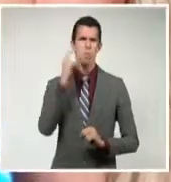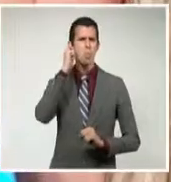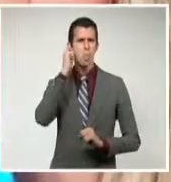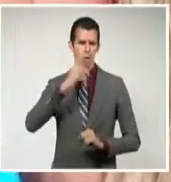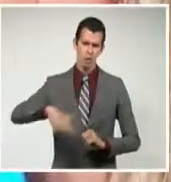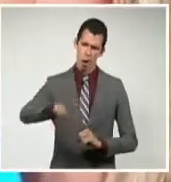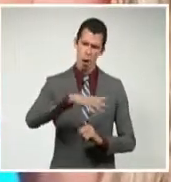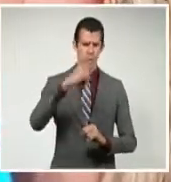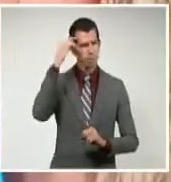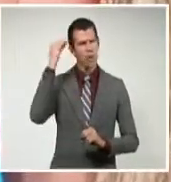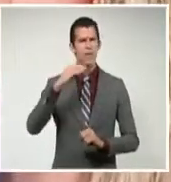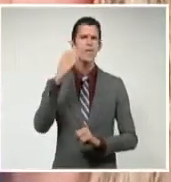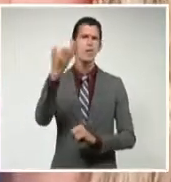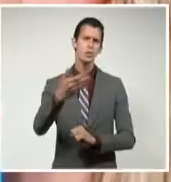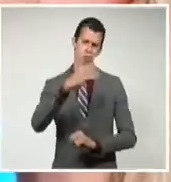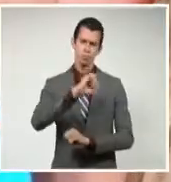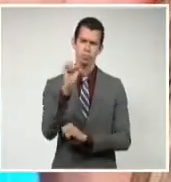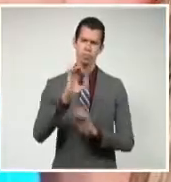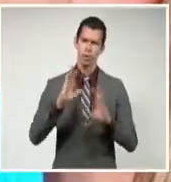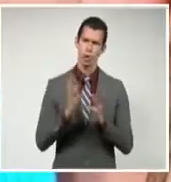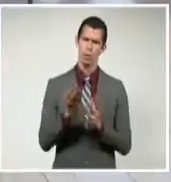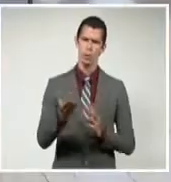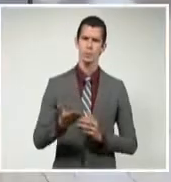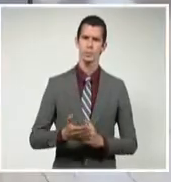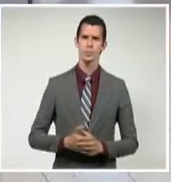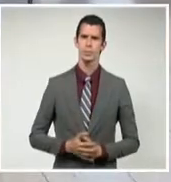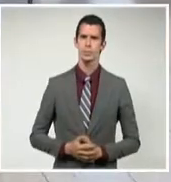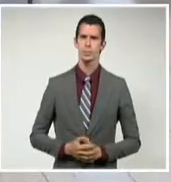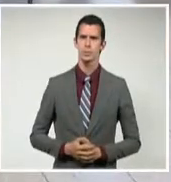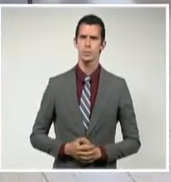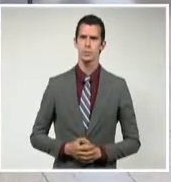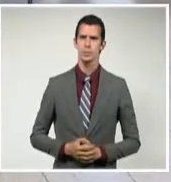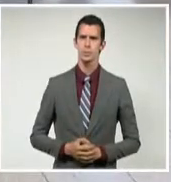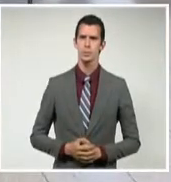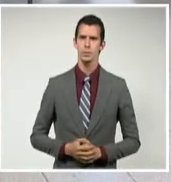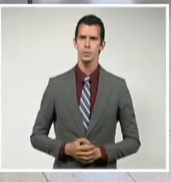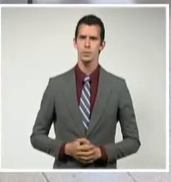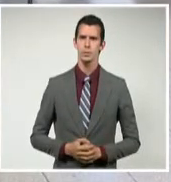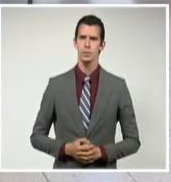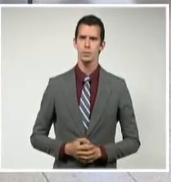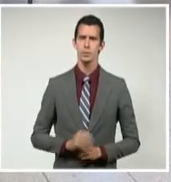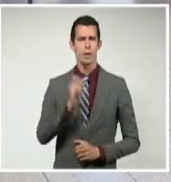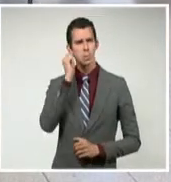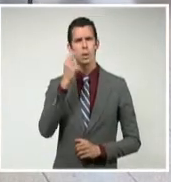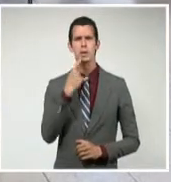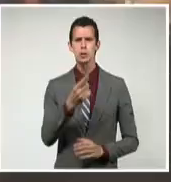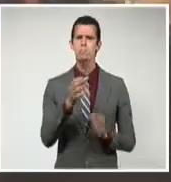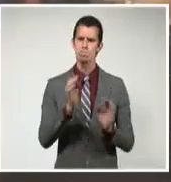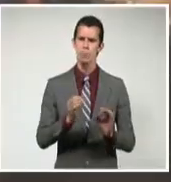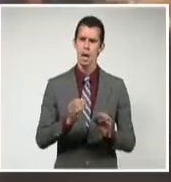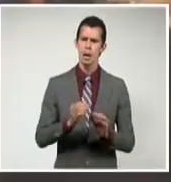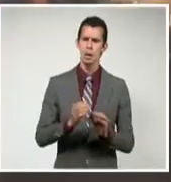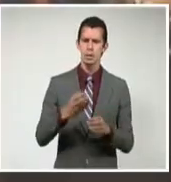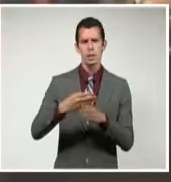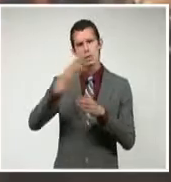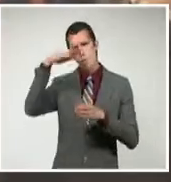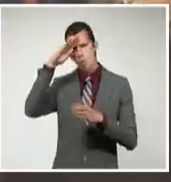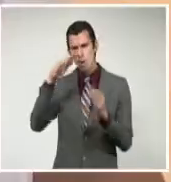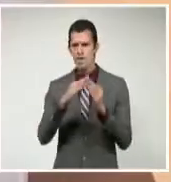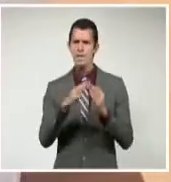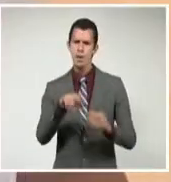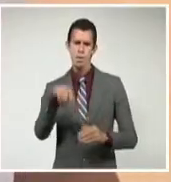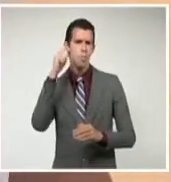venceremos. Declaró Elena que la representación de los intereses de las santiagueras en la estrategia para minimizar el impacto de